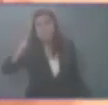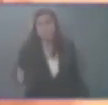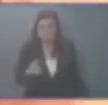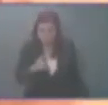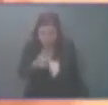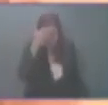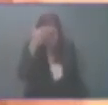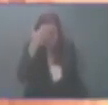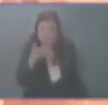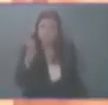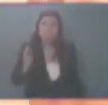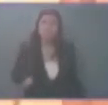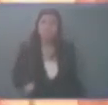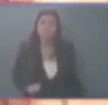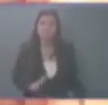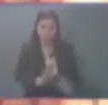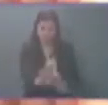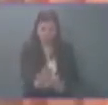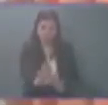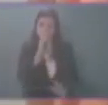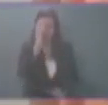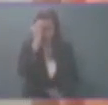Oye,